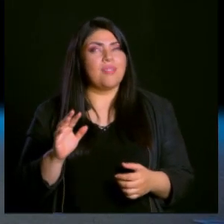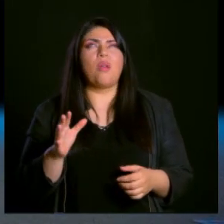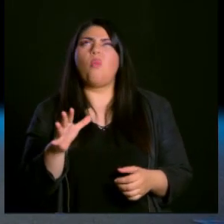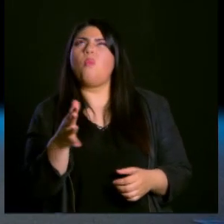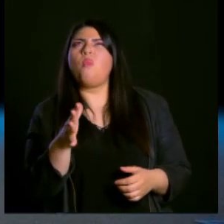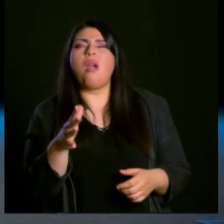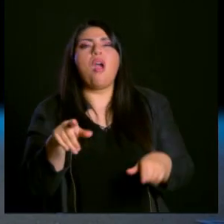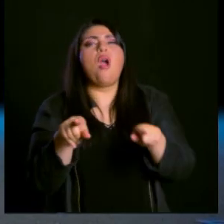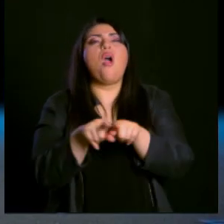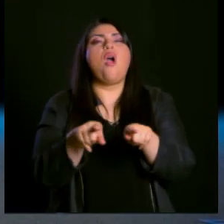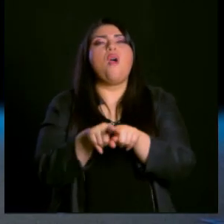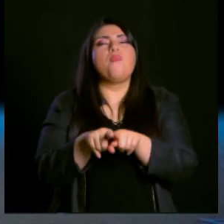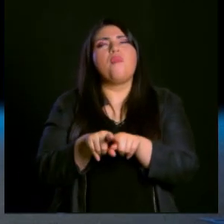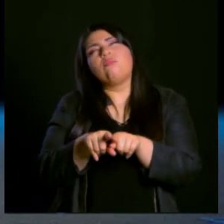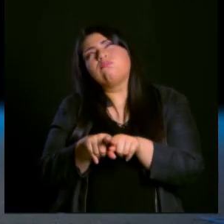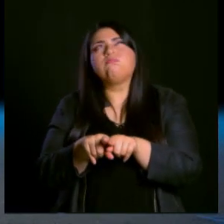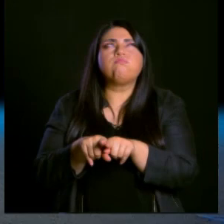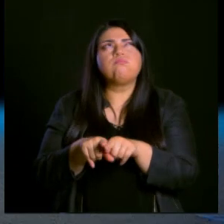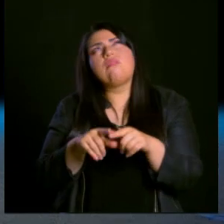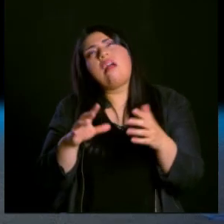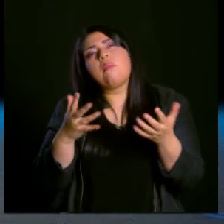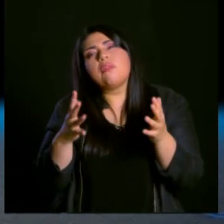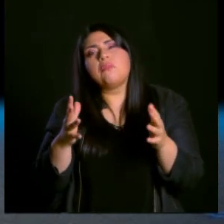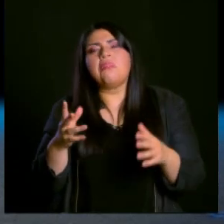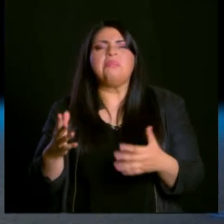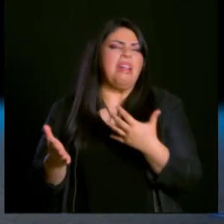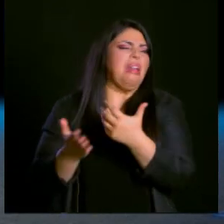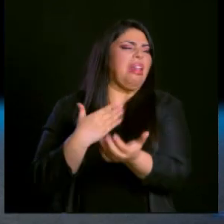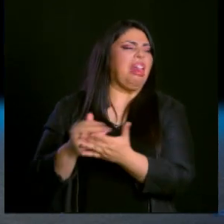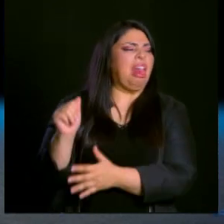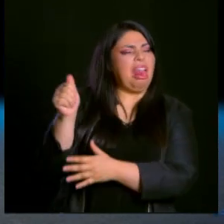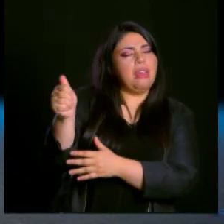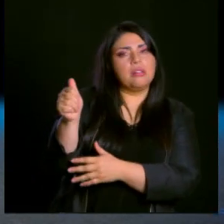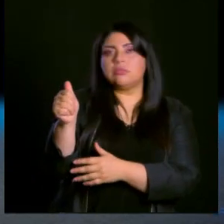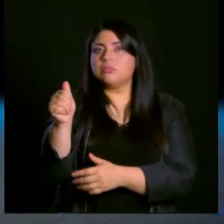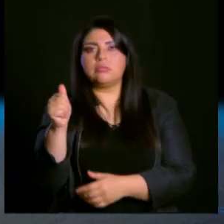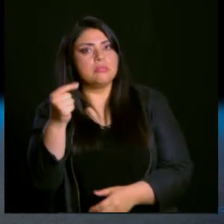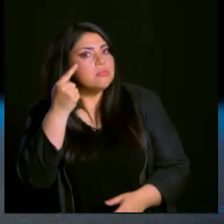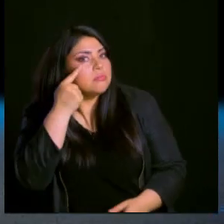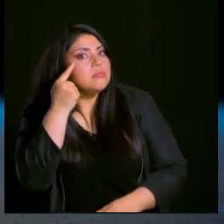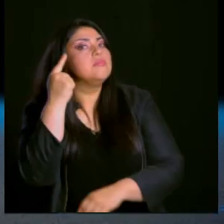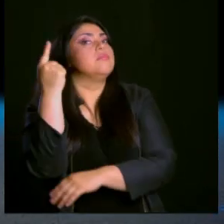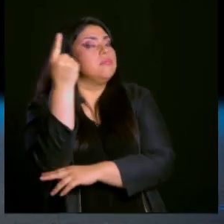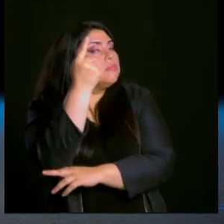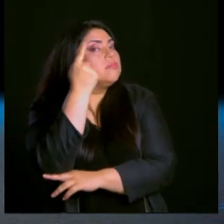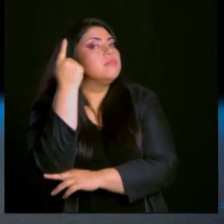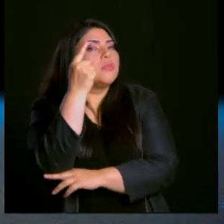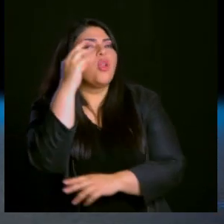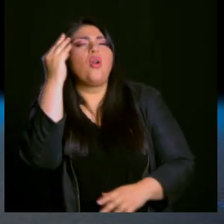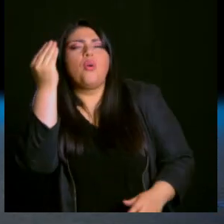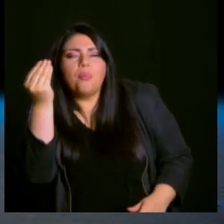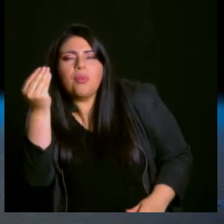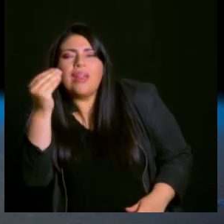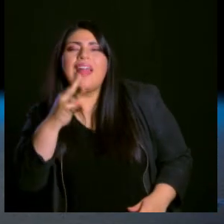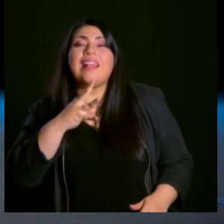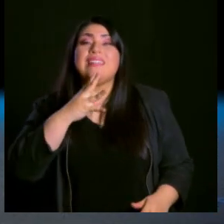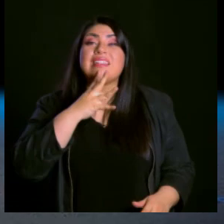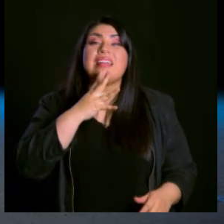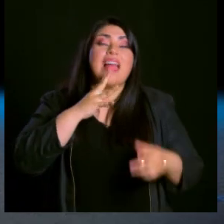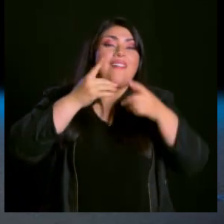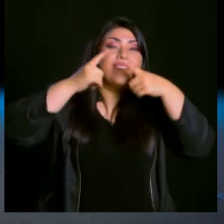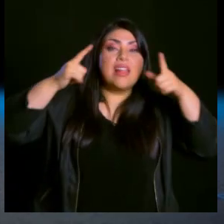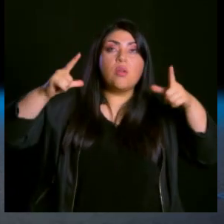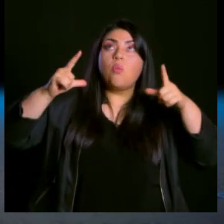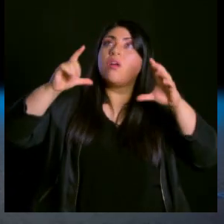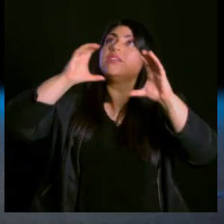como que empezamos a bajarle la importancia o hablar en lenguas Pero mira lo que dice aquí es muy importante dice porque el que habla en lenguas no habla a los